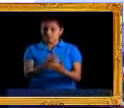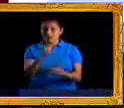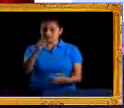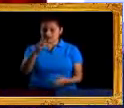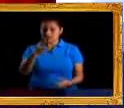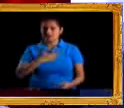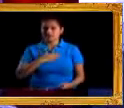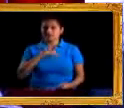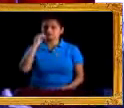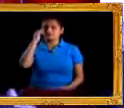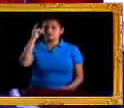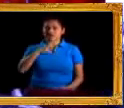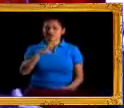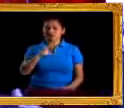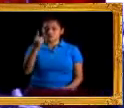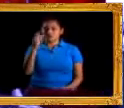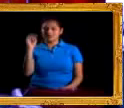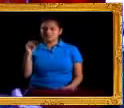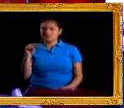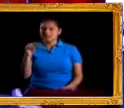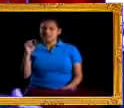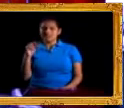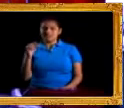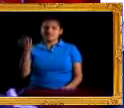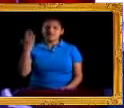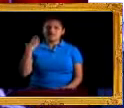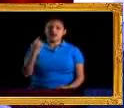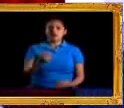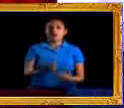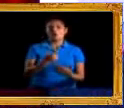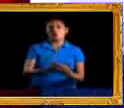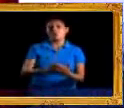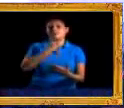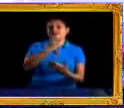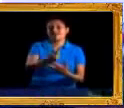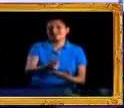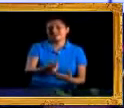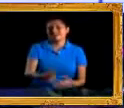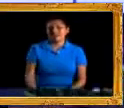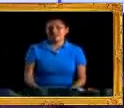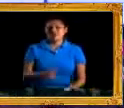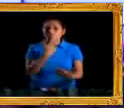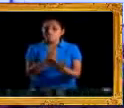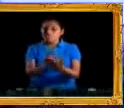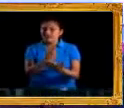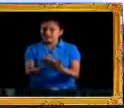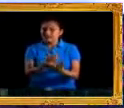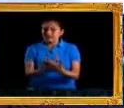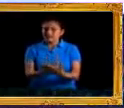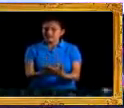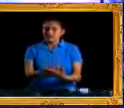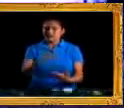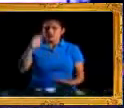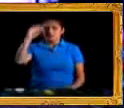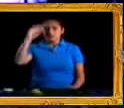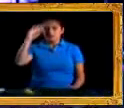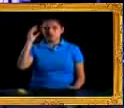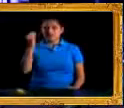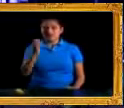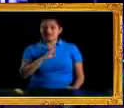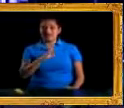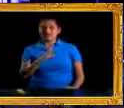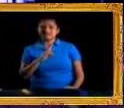y la necesidad que Él tenía era comprarte, era comprarte, era comprarte, porque eres valioso para